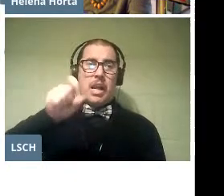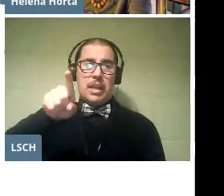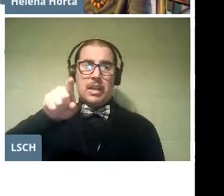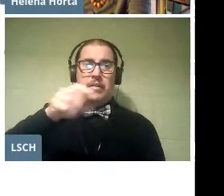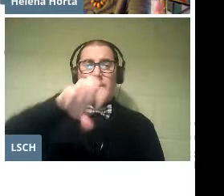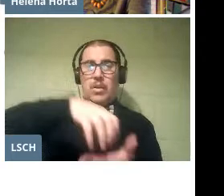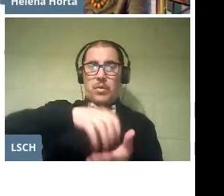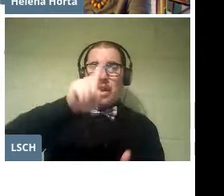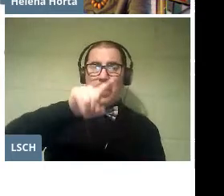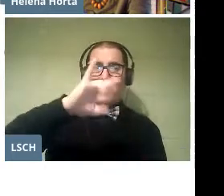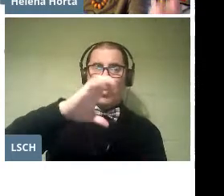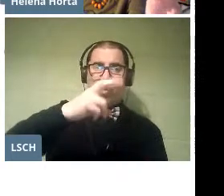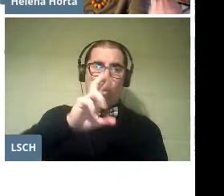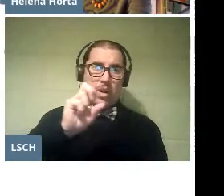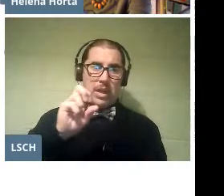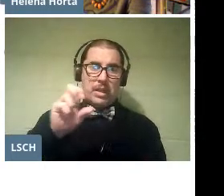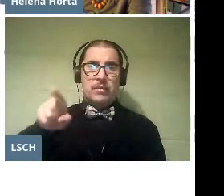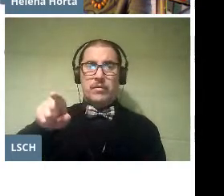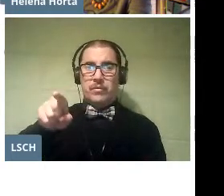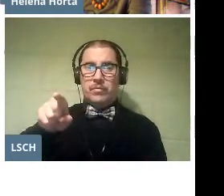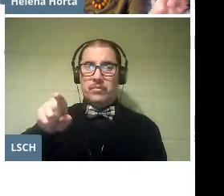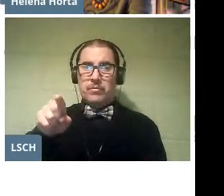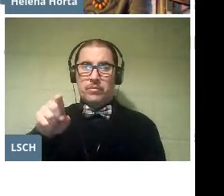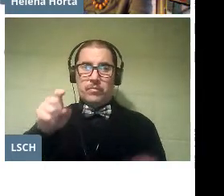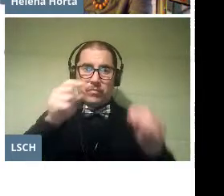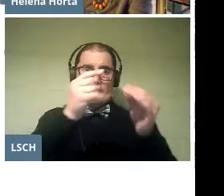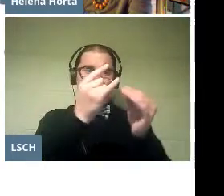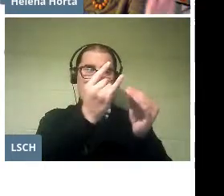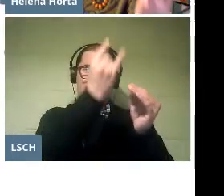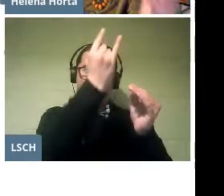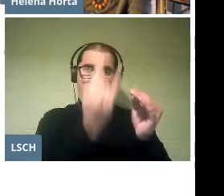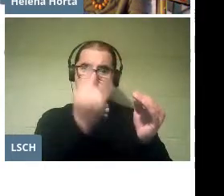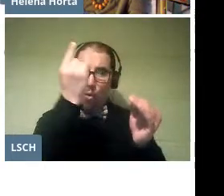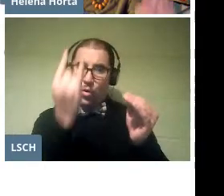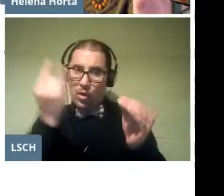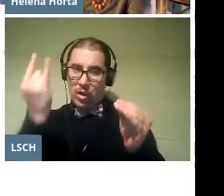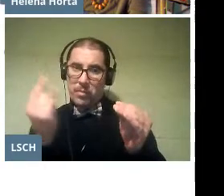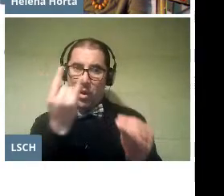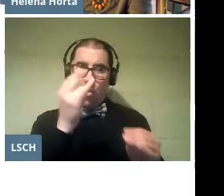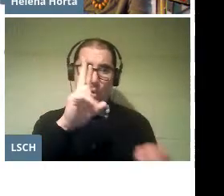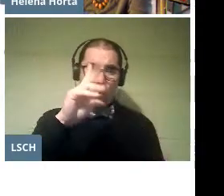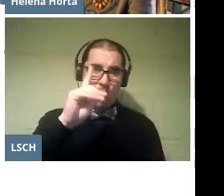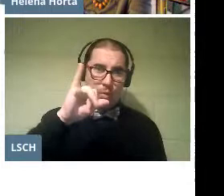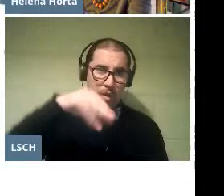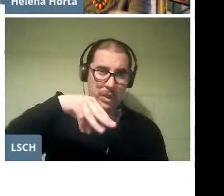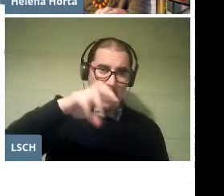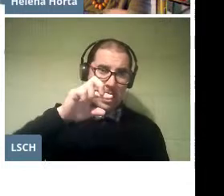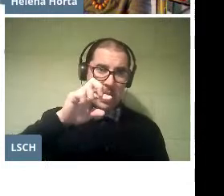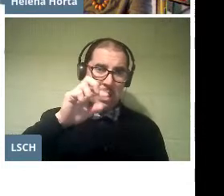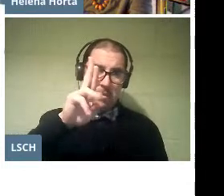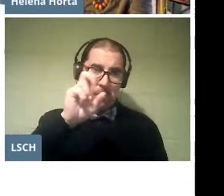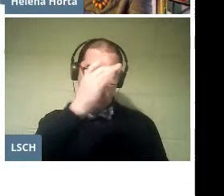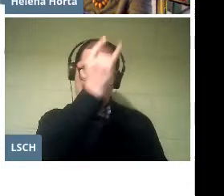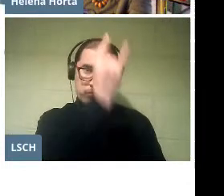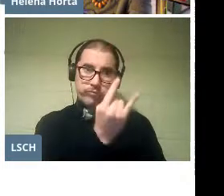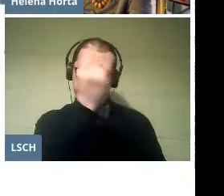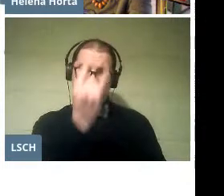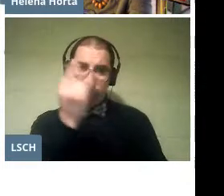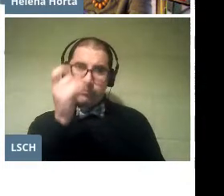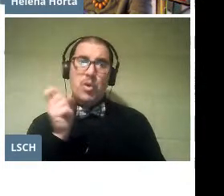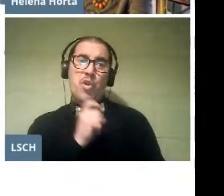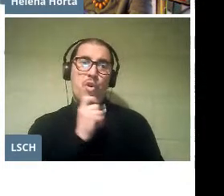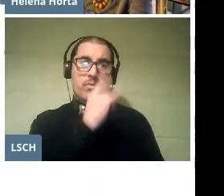Bolivia, donde vemos las urdimbres en rojo, las urdimbres tendidas rojas, que se